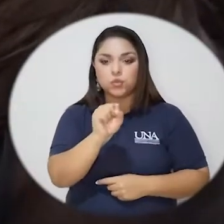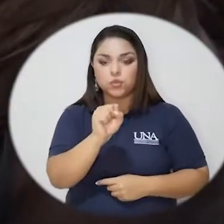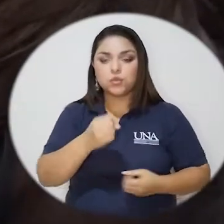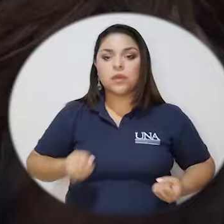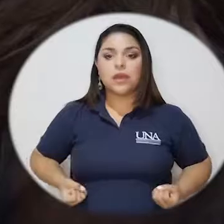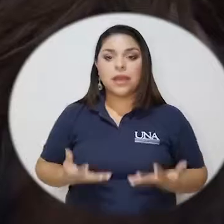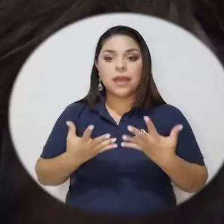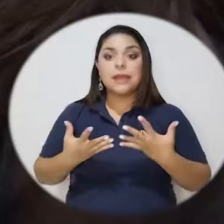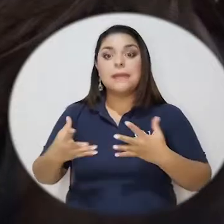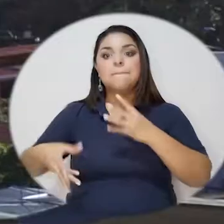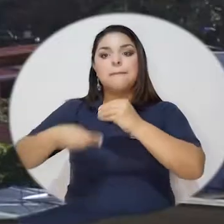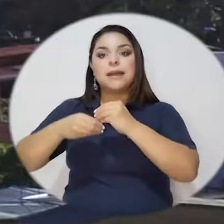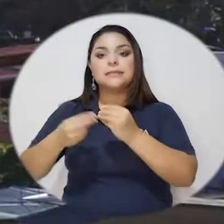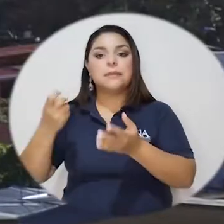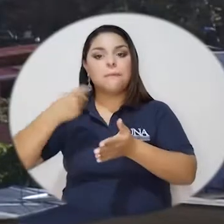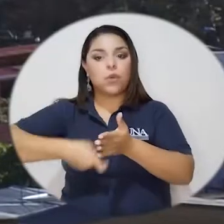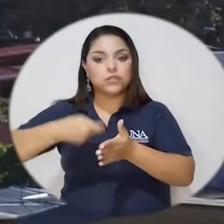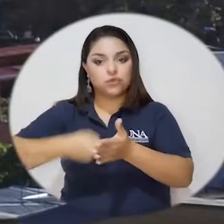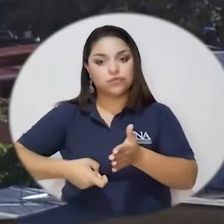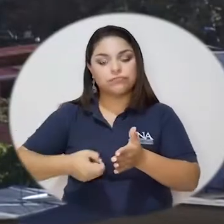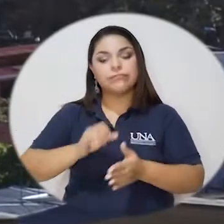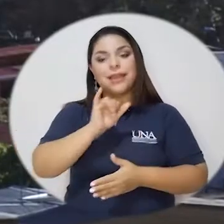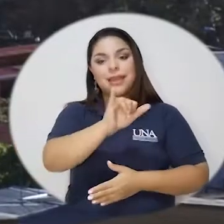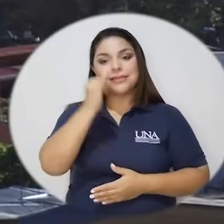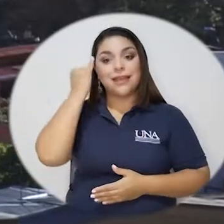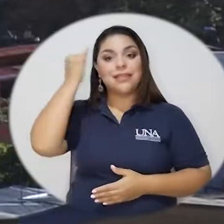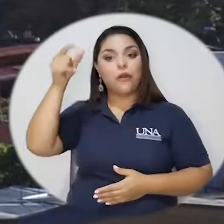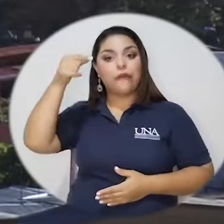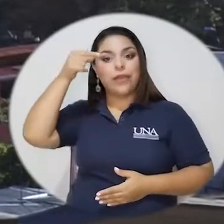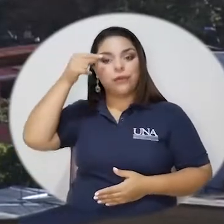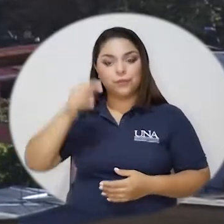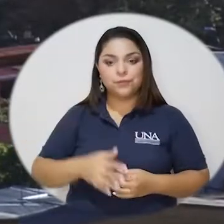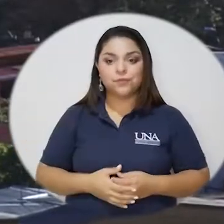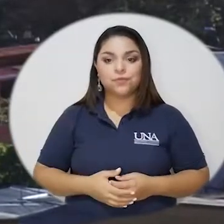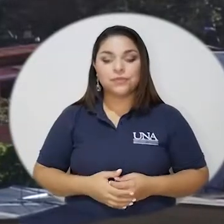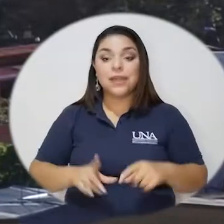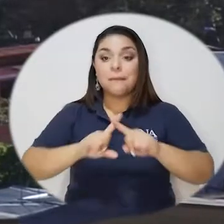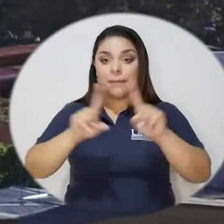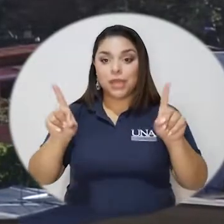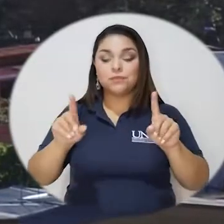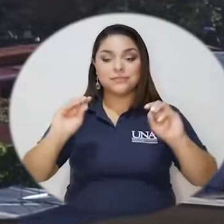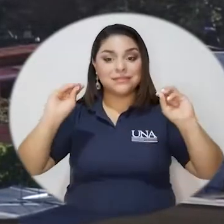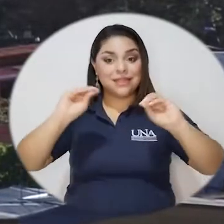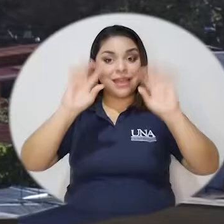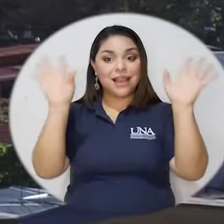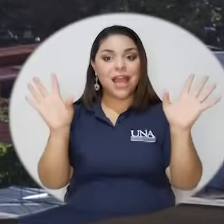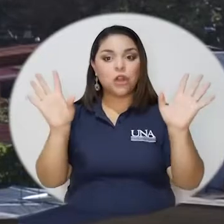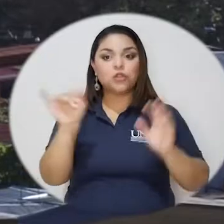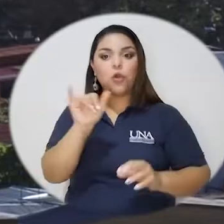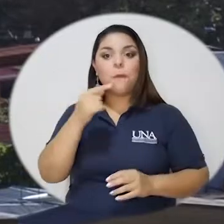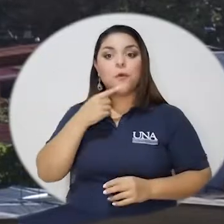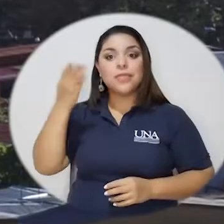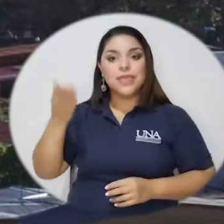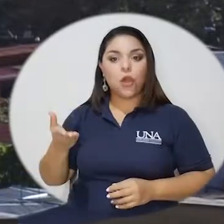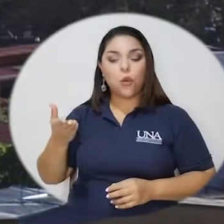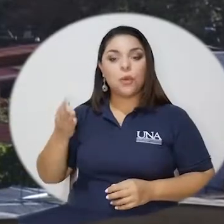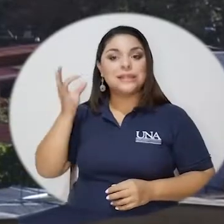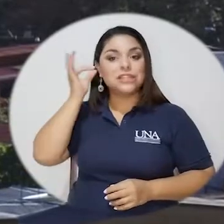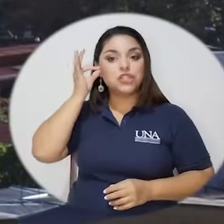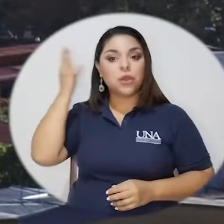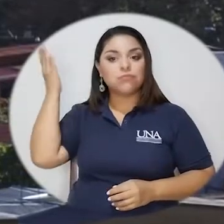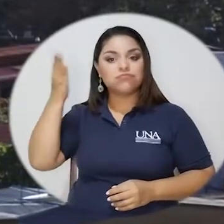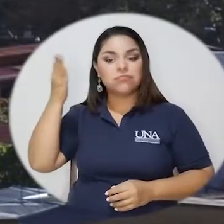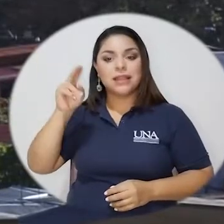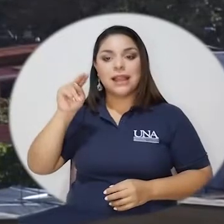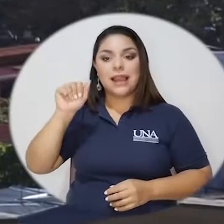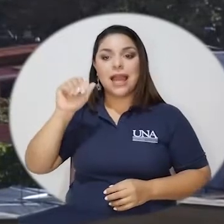gasto y aumentos de impuestos, la iniciativa gubernamental. Estamos claros, como lo dijo la señora del